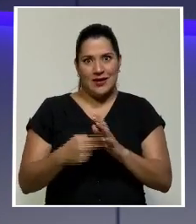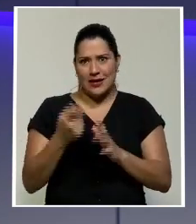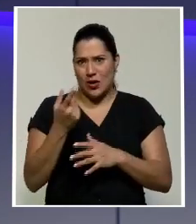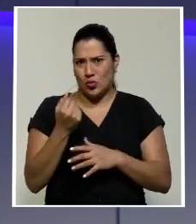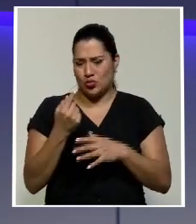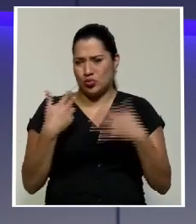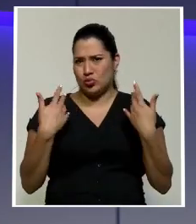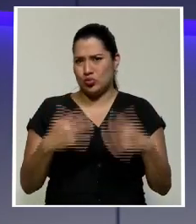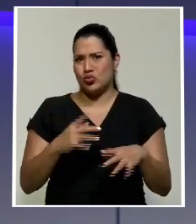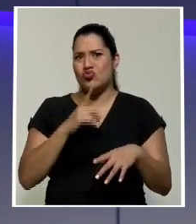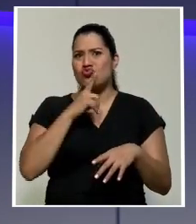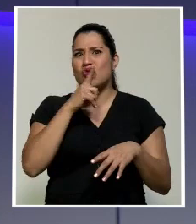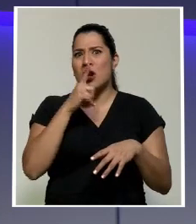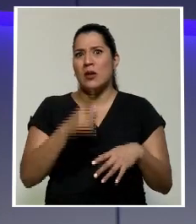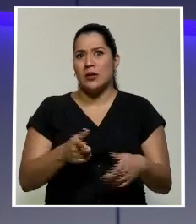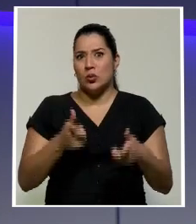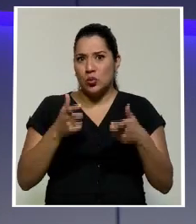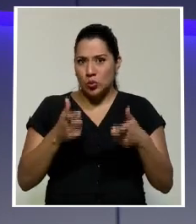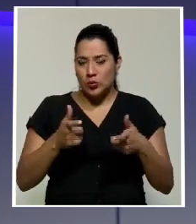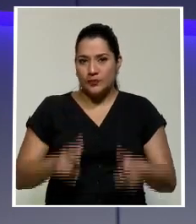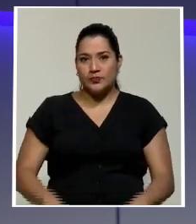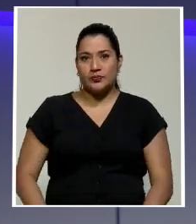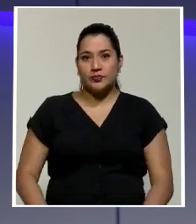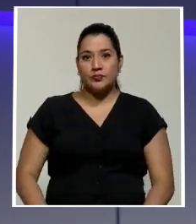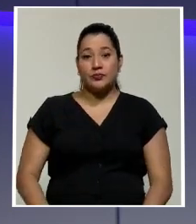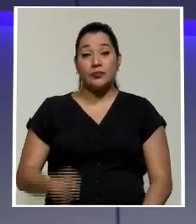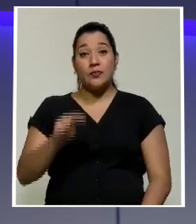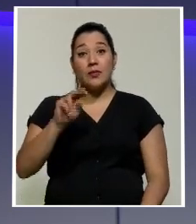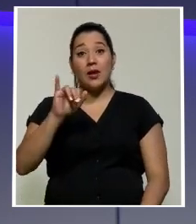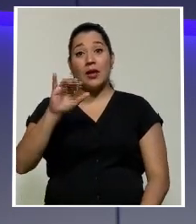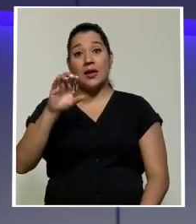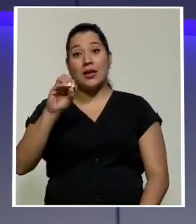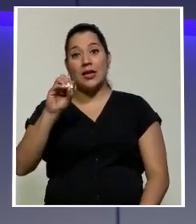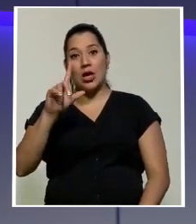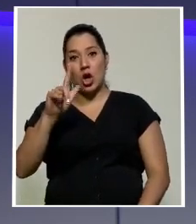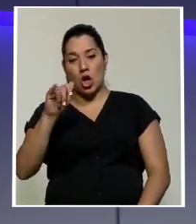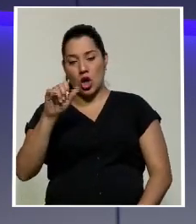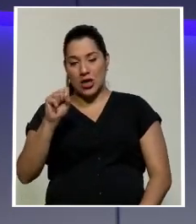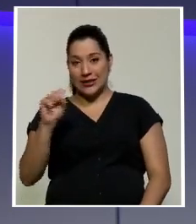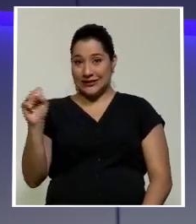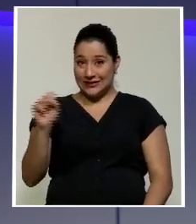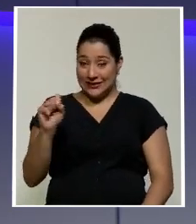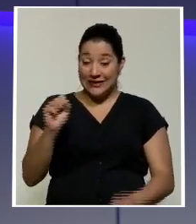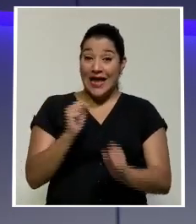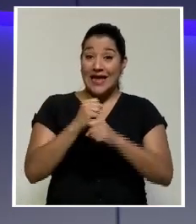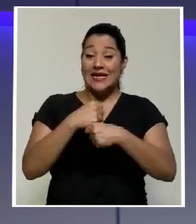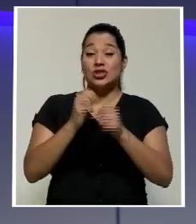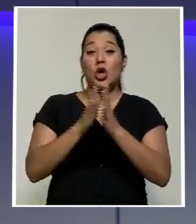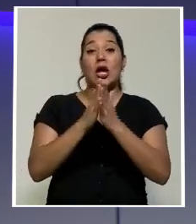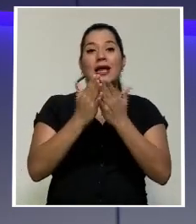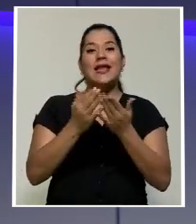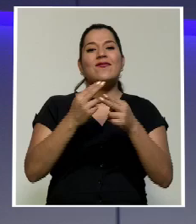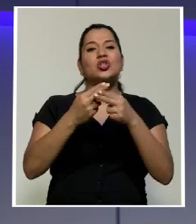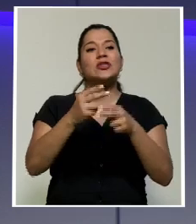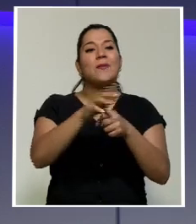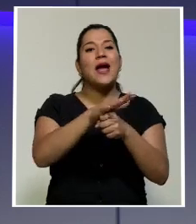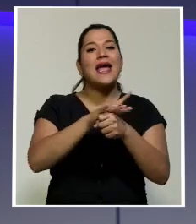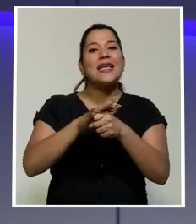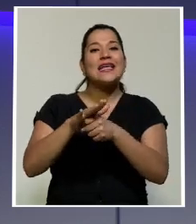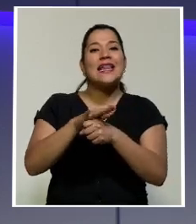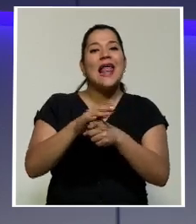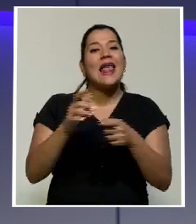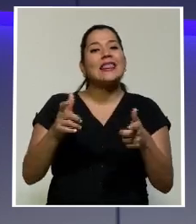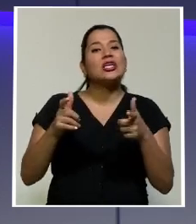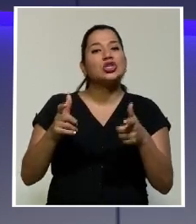realmente gigantesca. Nicholas Saxon, autor del libro Las Islas del Tesoro, dice que los paraísos